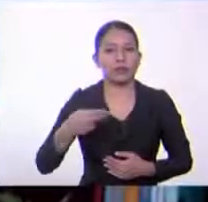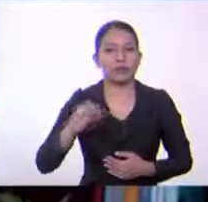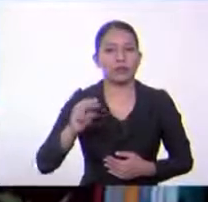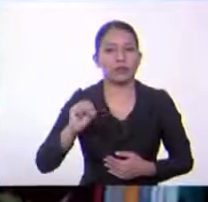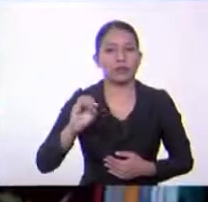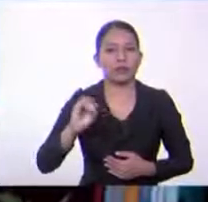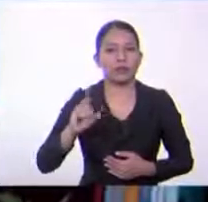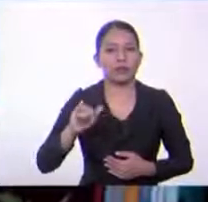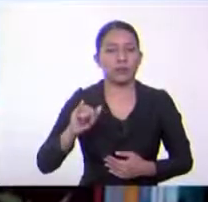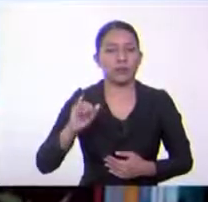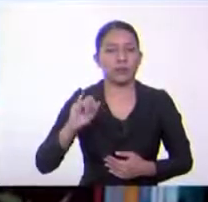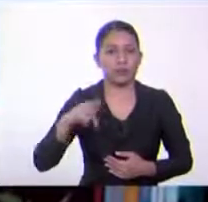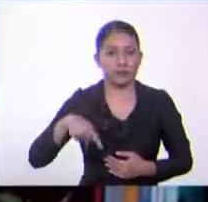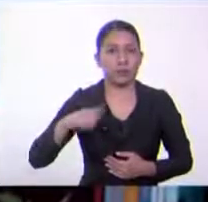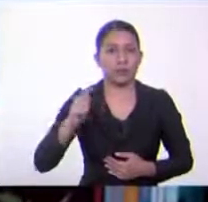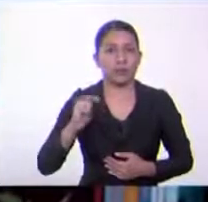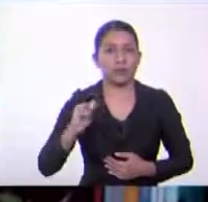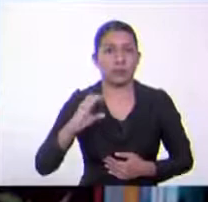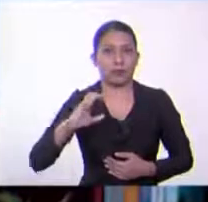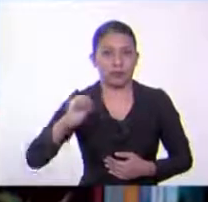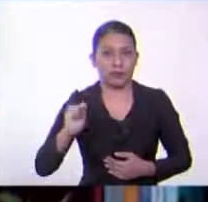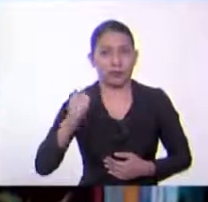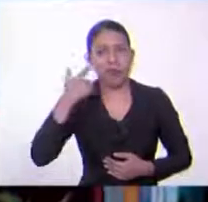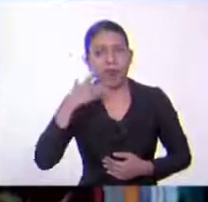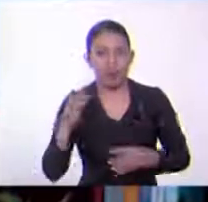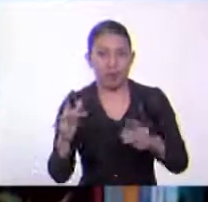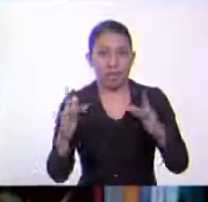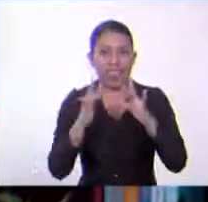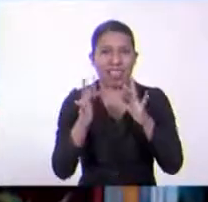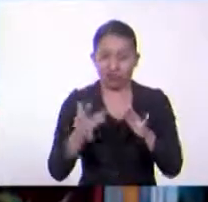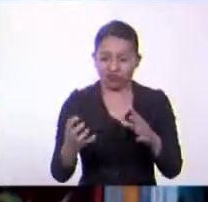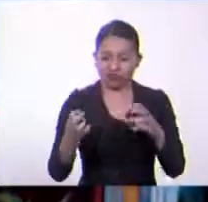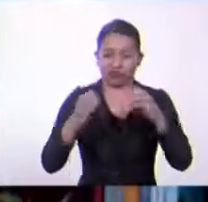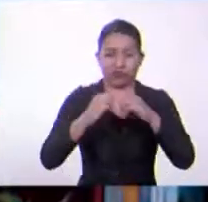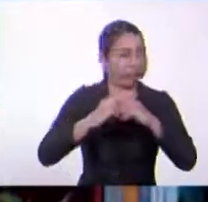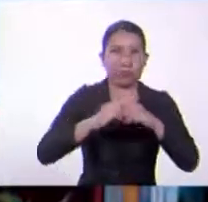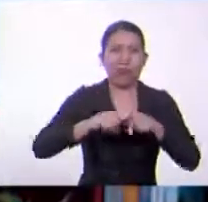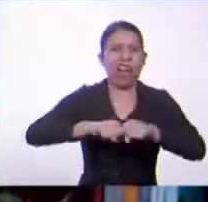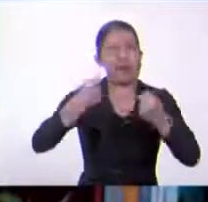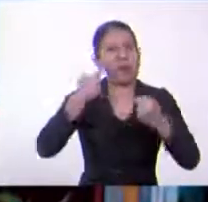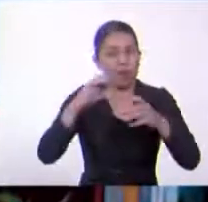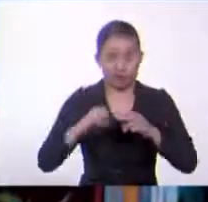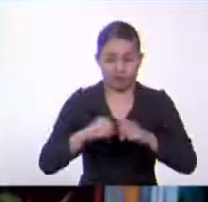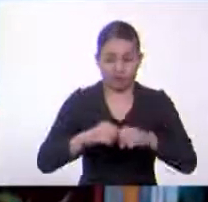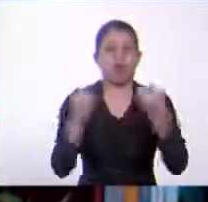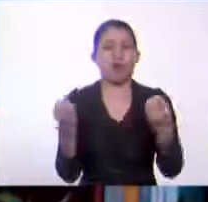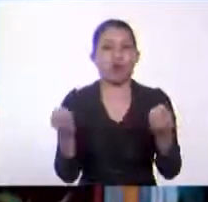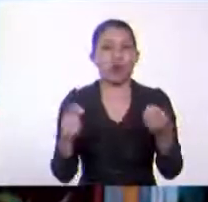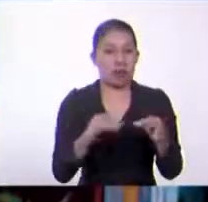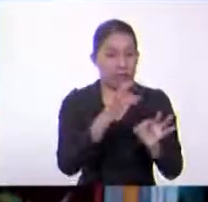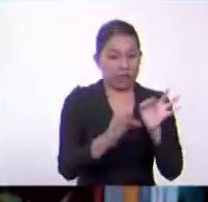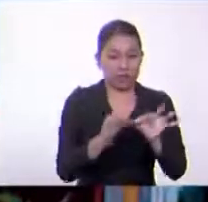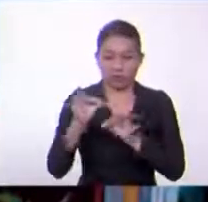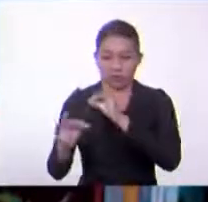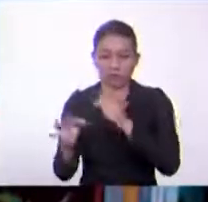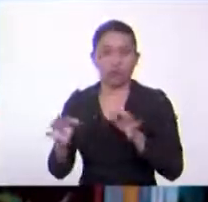ruptura homolítica es cuando en un enlace se da la ruptura y cada uno de los átomos se lleva un electrón,